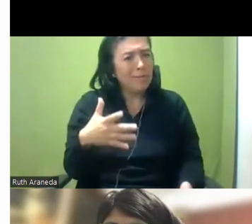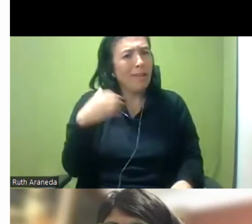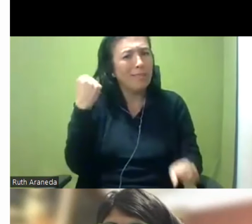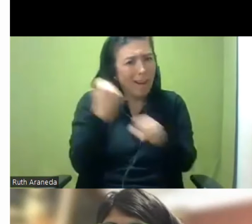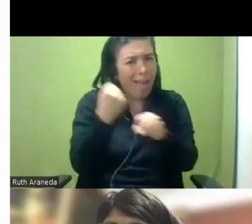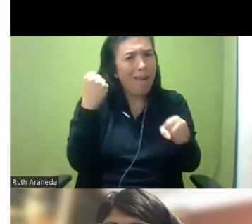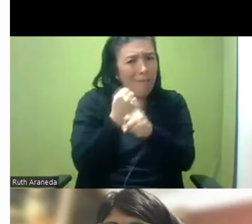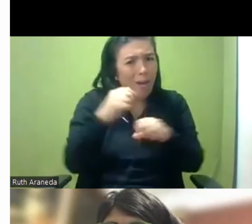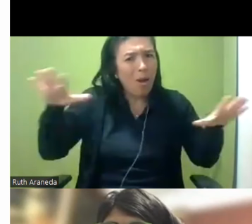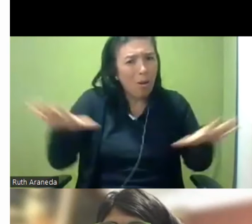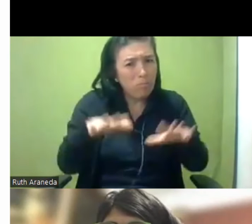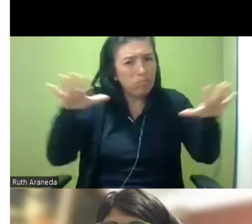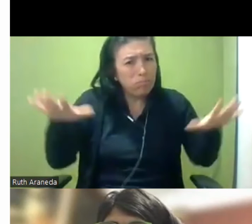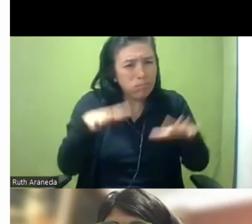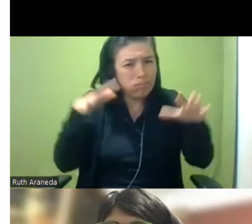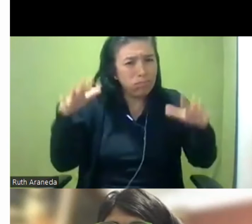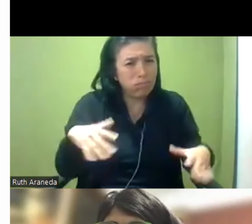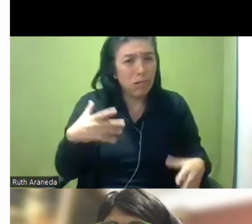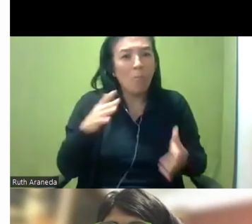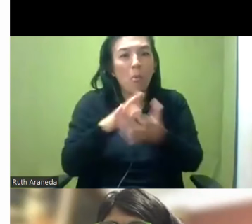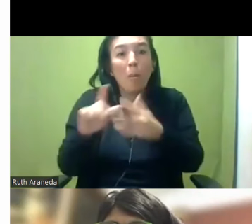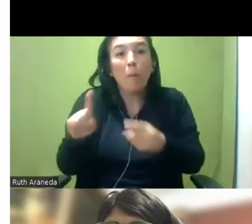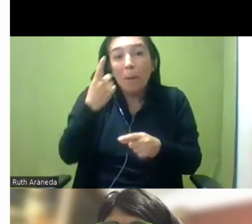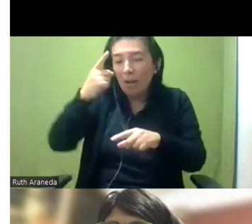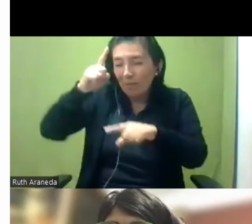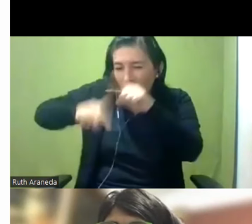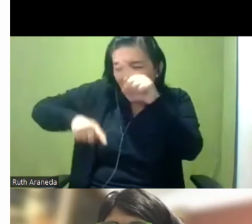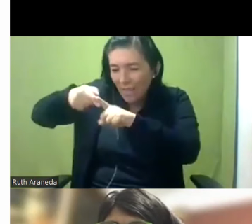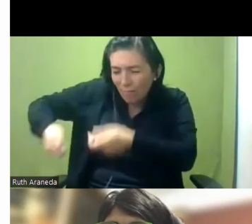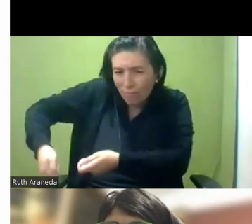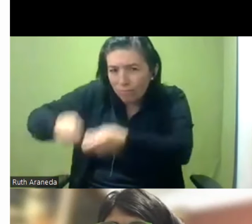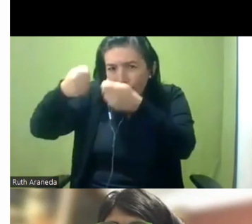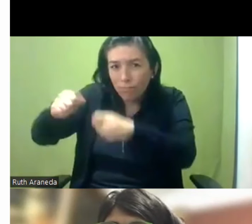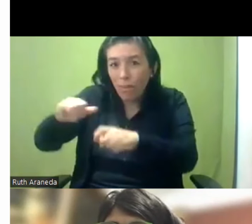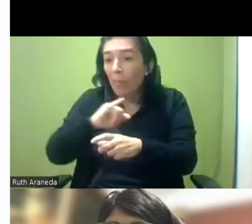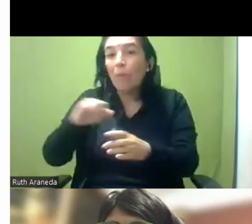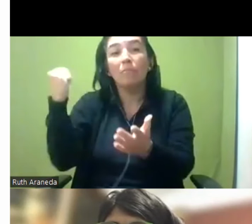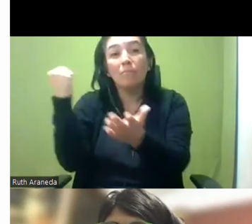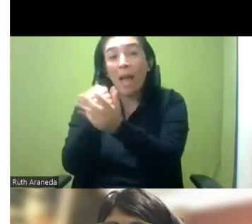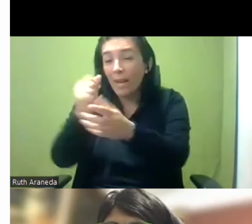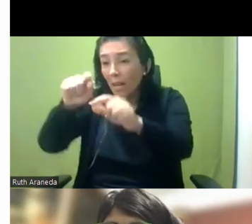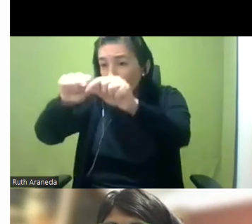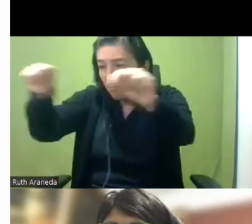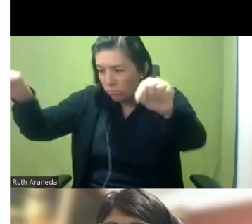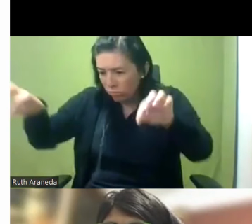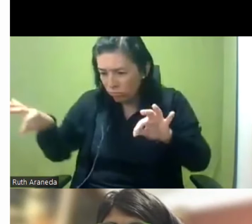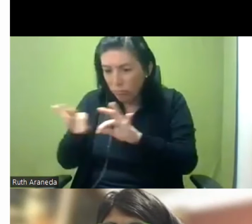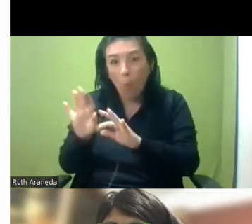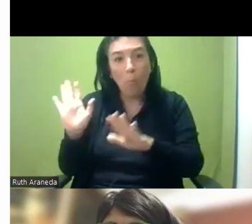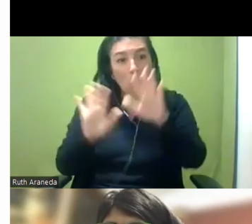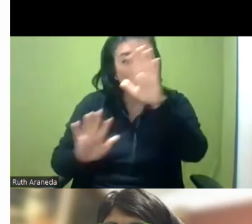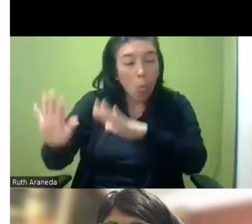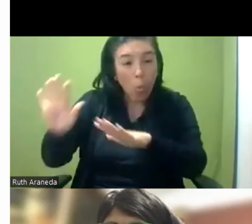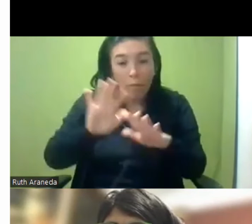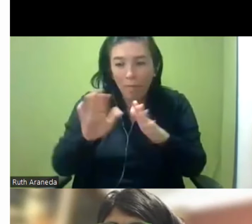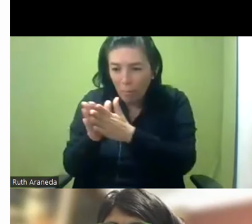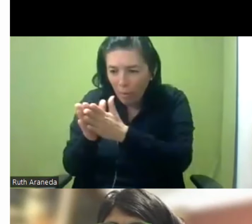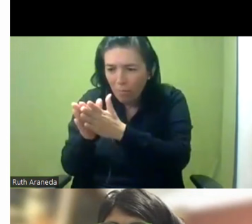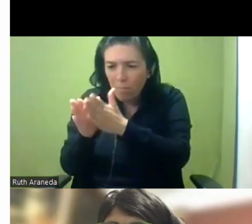que eso significa, ¿no? Desde la excavación, marcar, proteger, ¿cierto? Hasta que esto